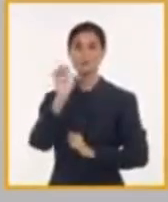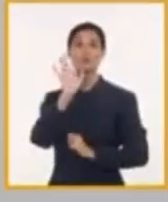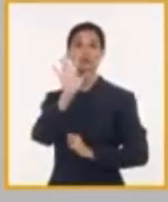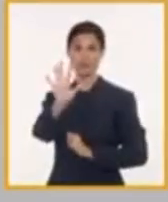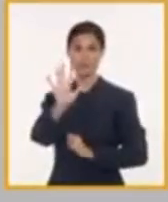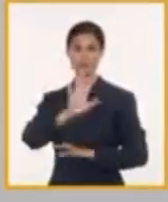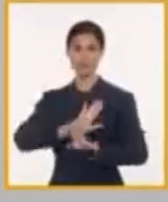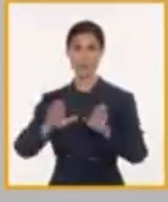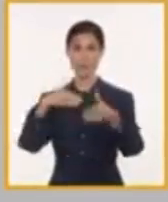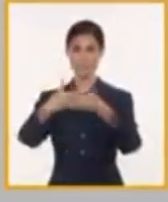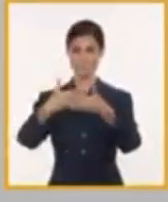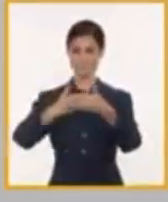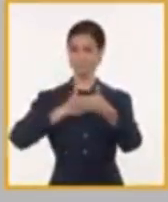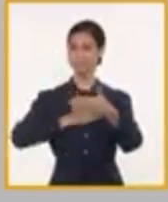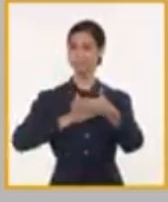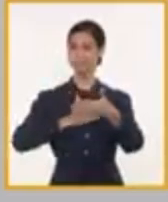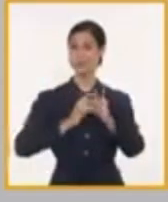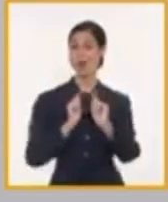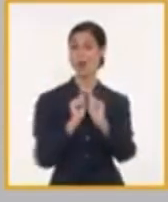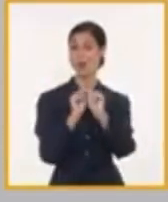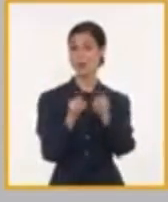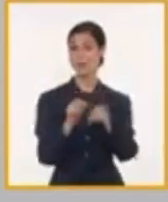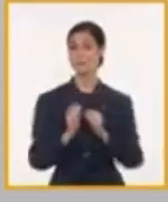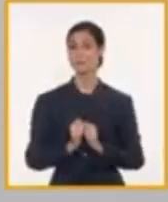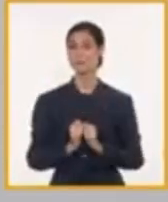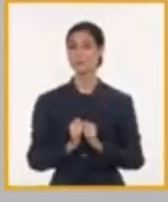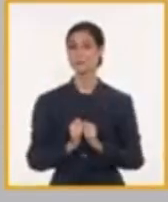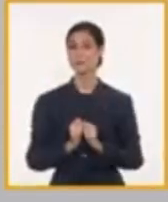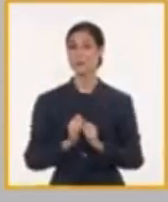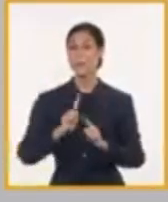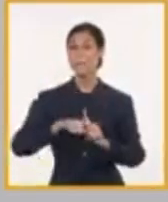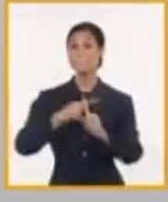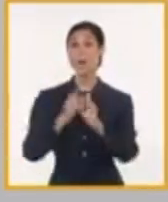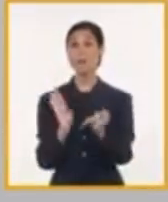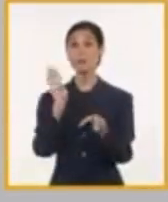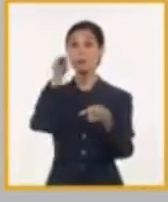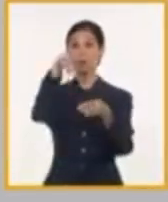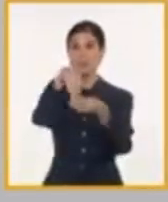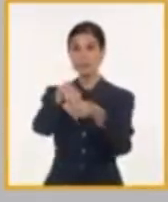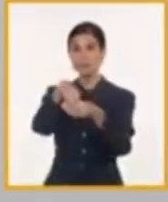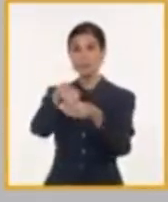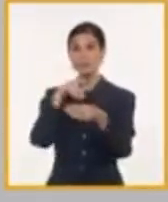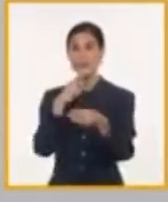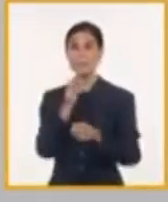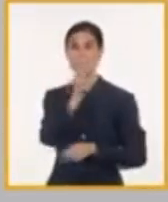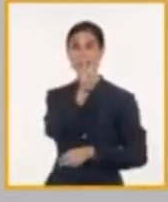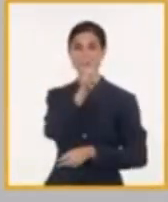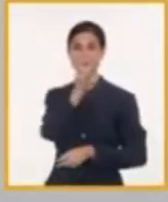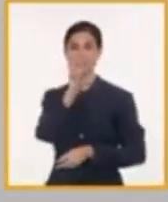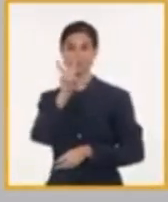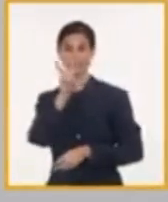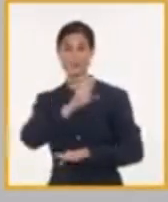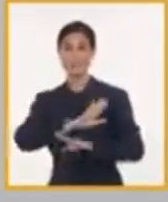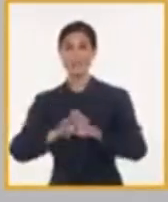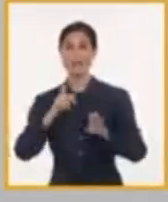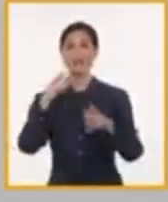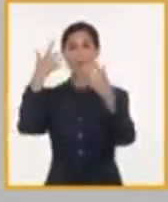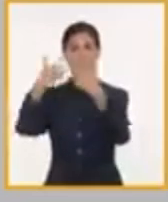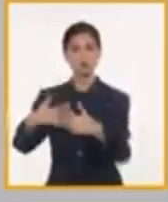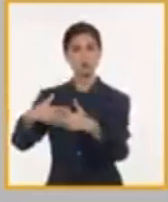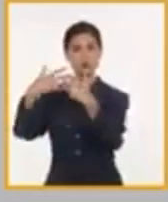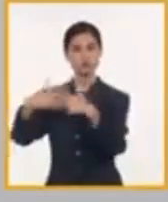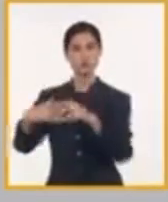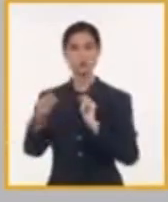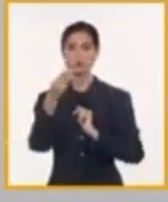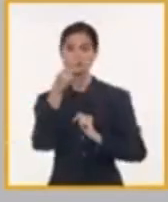las 30 empresas, hay 23 empresas que se dedican a la captura o al procesamiento industrial.